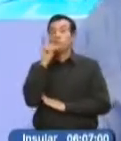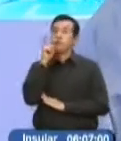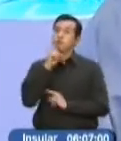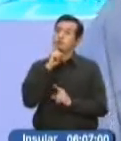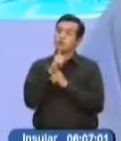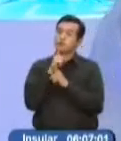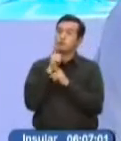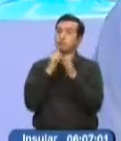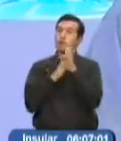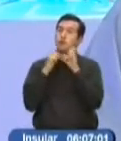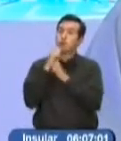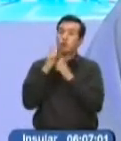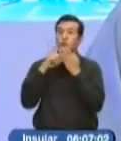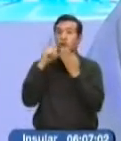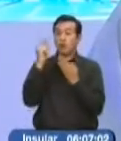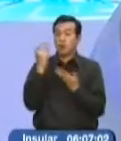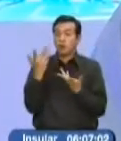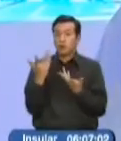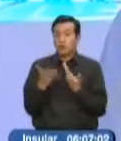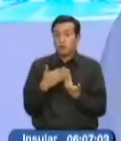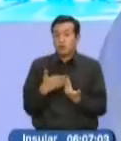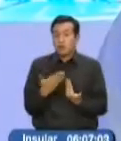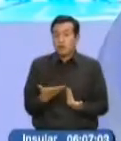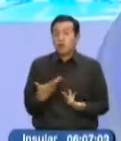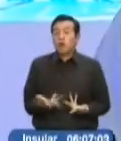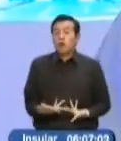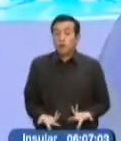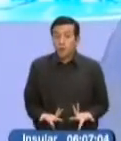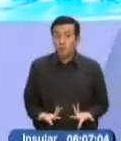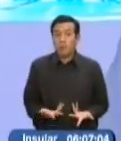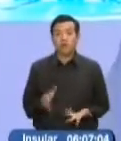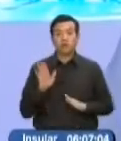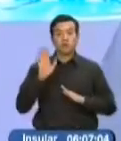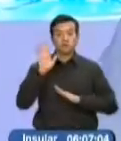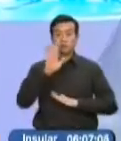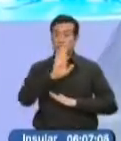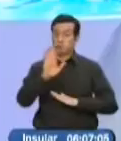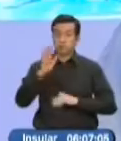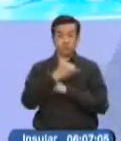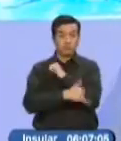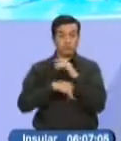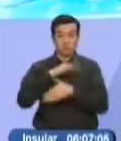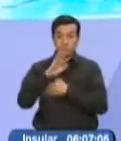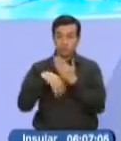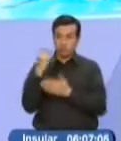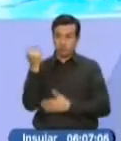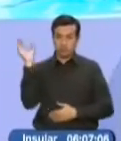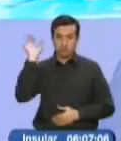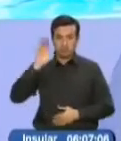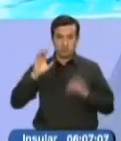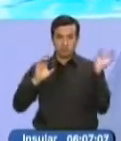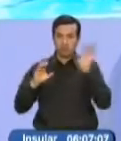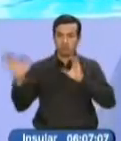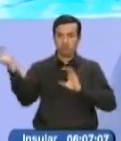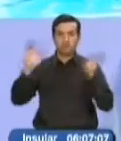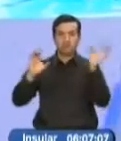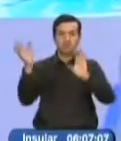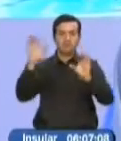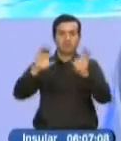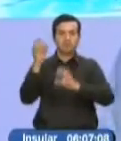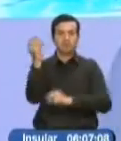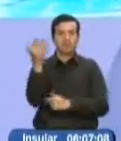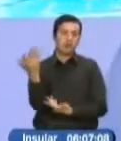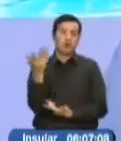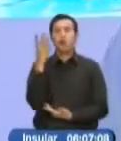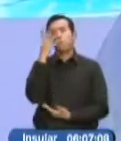arquitectura financiera. Es mucho más sencillo hacerlo si tenemos un compromiso claro todos los países y ponemos el dinero. Porque una cosa es decir, nos